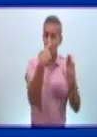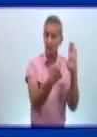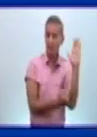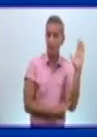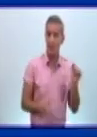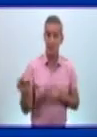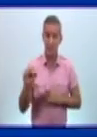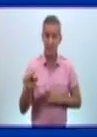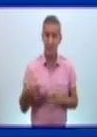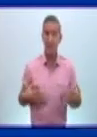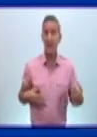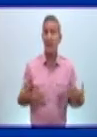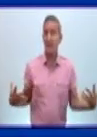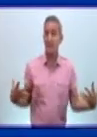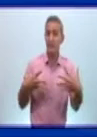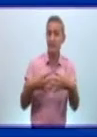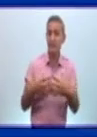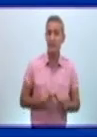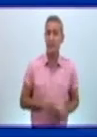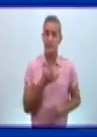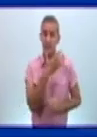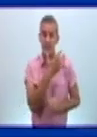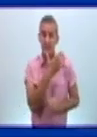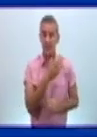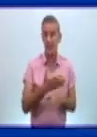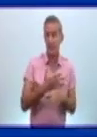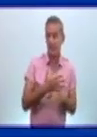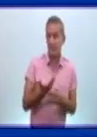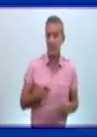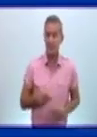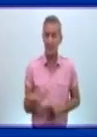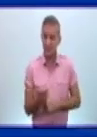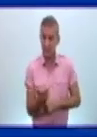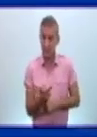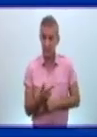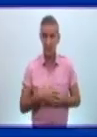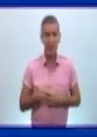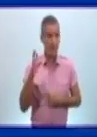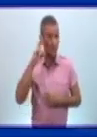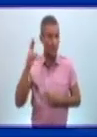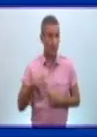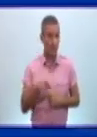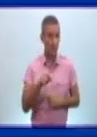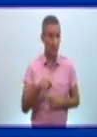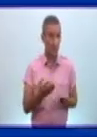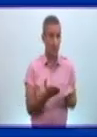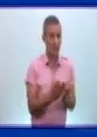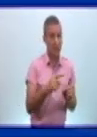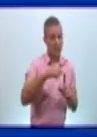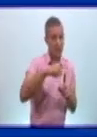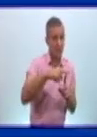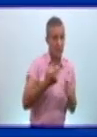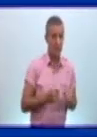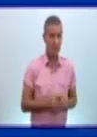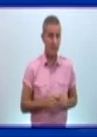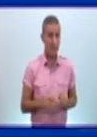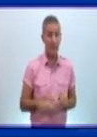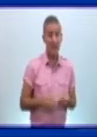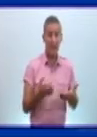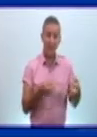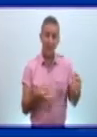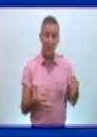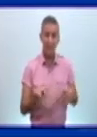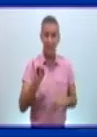y establecer semejanzas y diferencias entre ellas. Recuerden que esto está en su libro de texto en la página